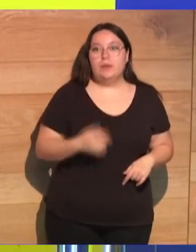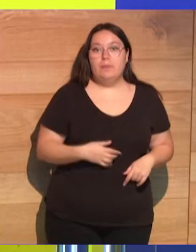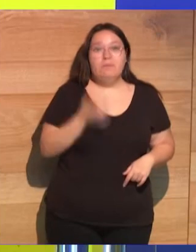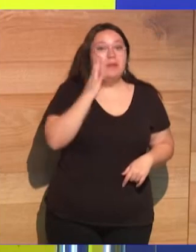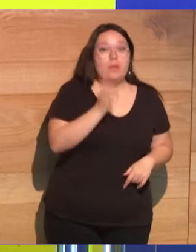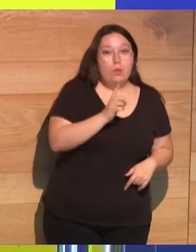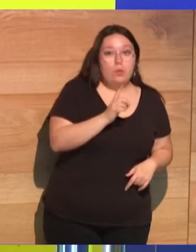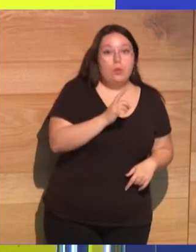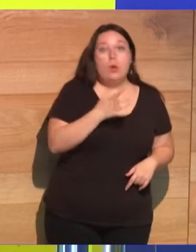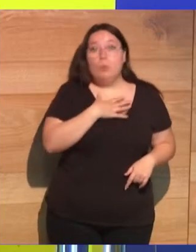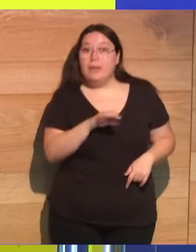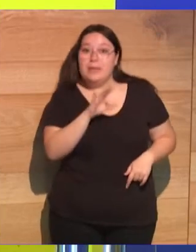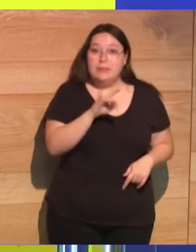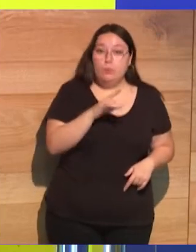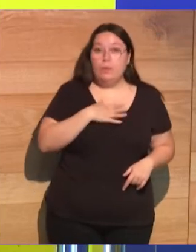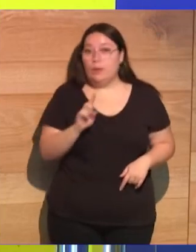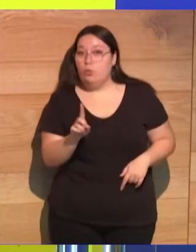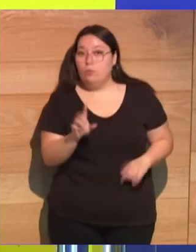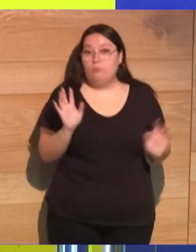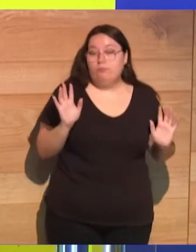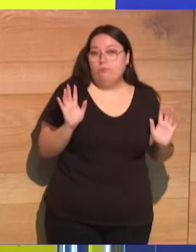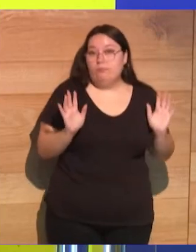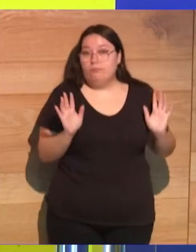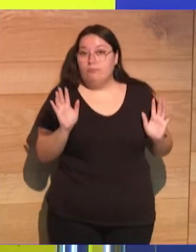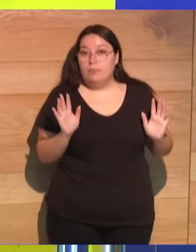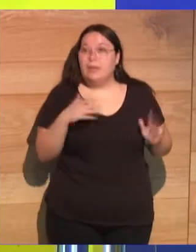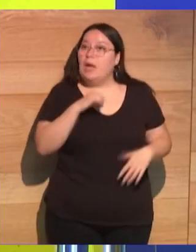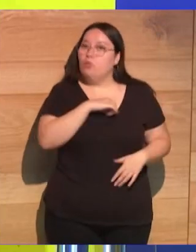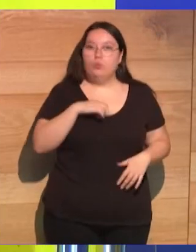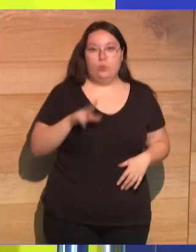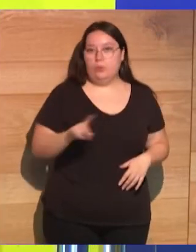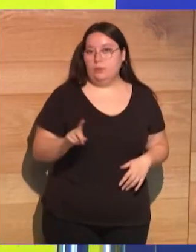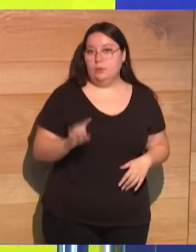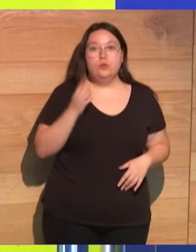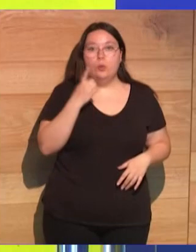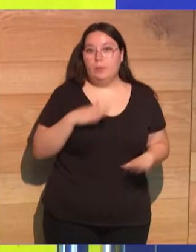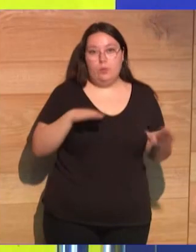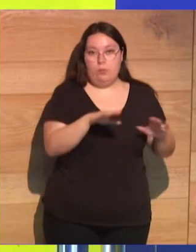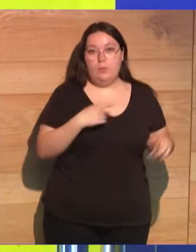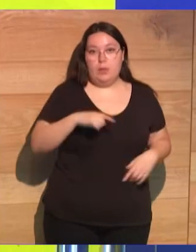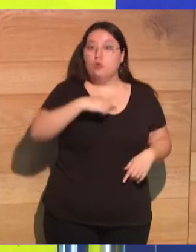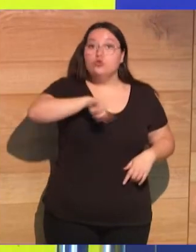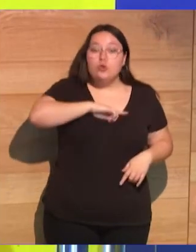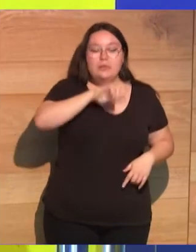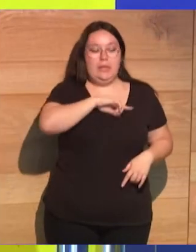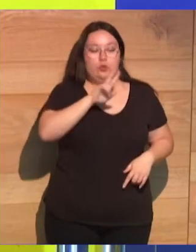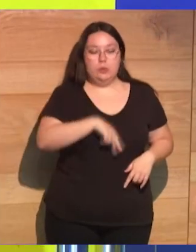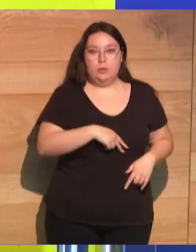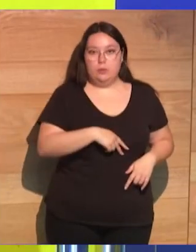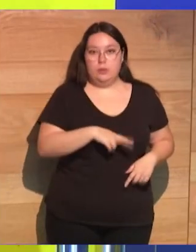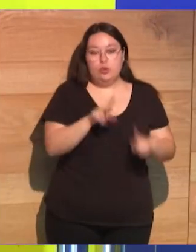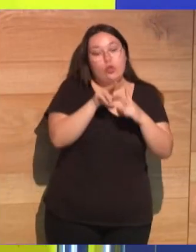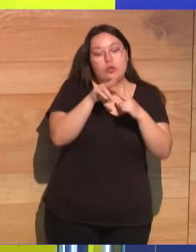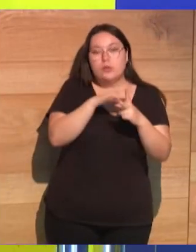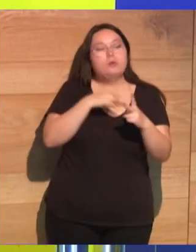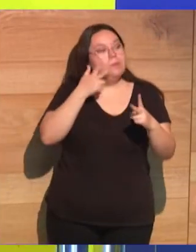verdad. O sea, puede que sí o puede que no. Puede que sí o puede que no. Y de que no es autónomo. Ese es el primer paso para que seamos éticos. Reconocer esos dos sesgos.